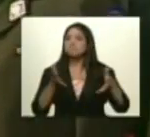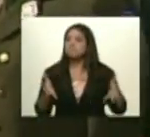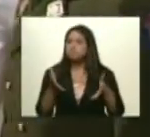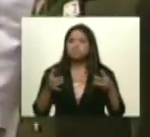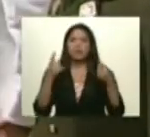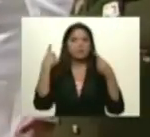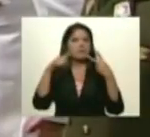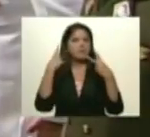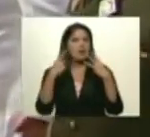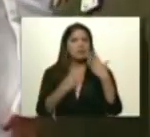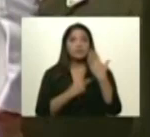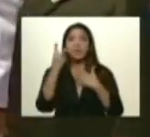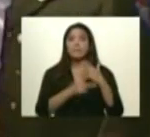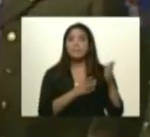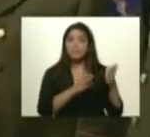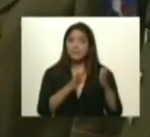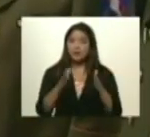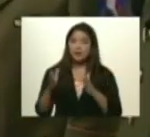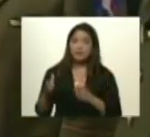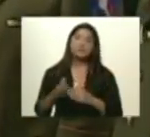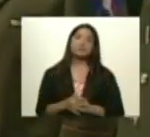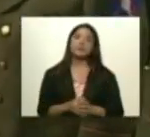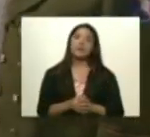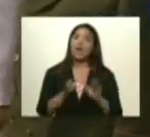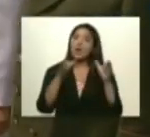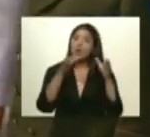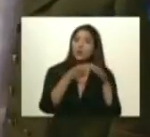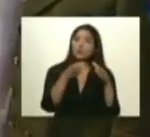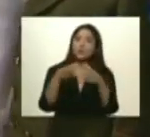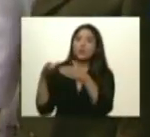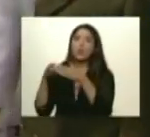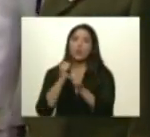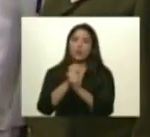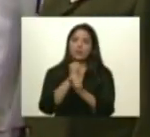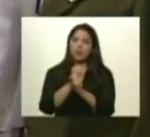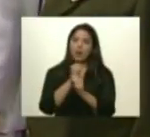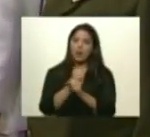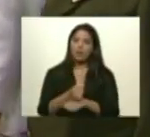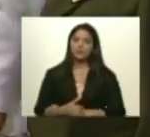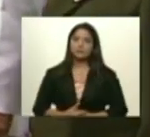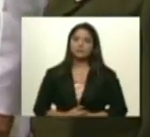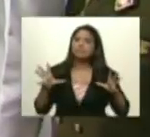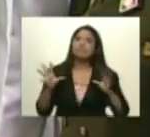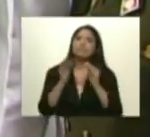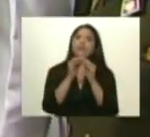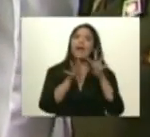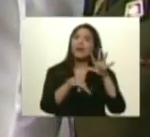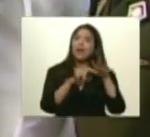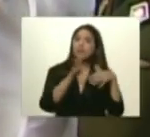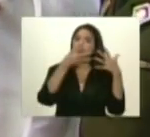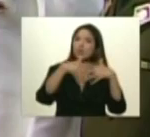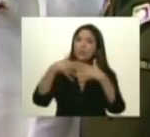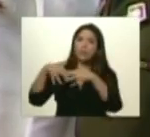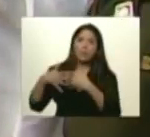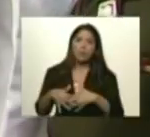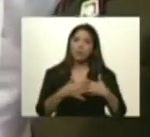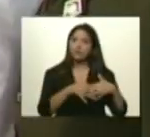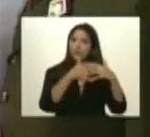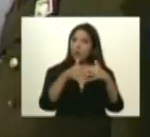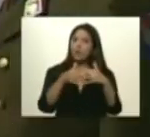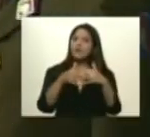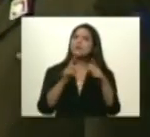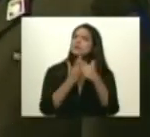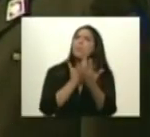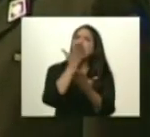distintas estrategias a través de mesas de trabajo ya en los motores y esto